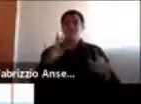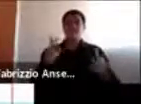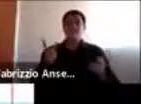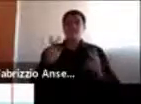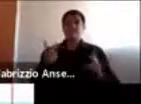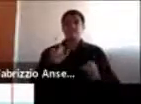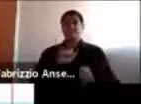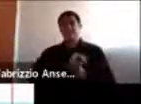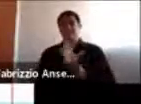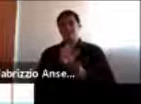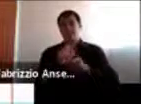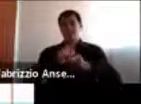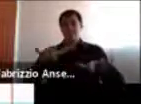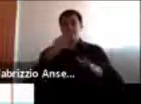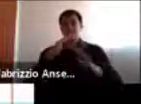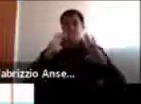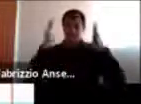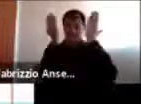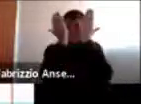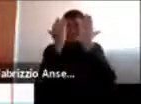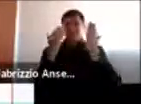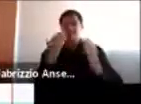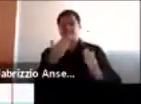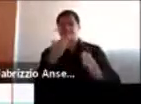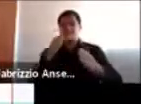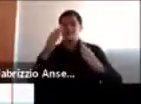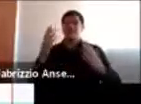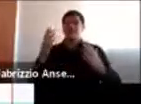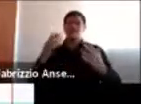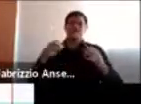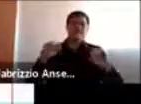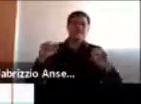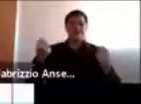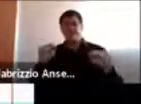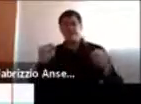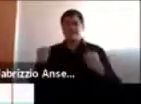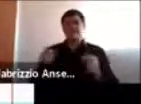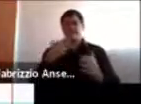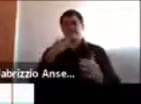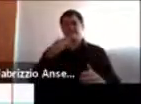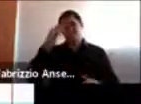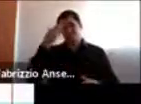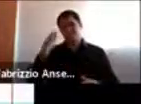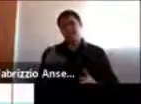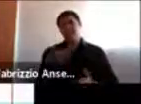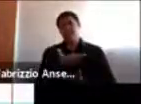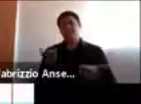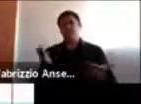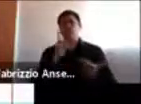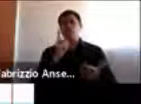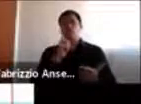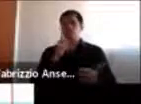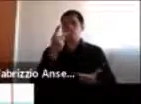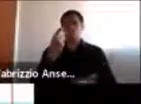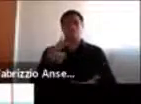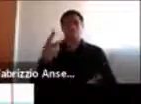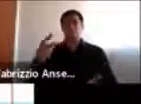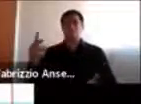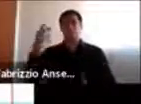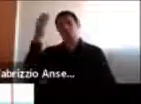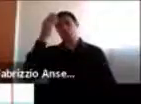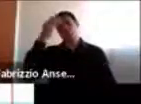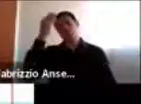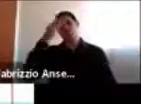encerrados también están estresados también lo están pasando mal y tienen sus propios sus propias preocupaciones entonces uno puede